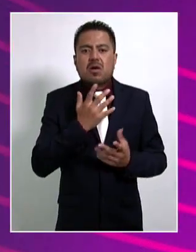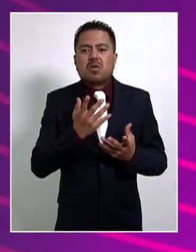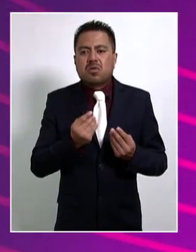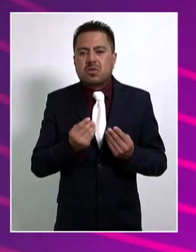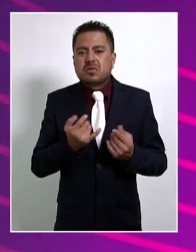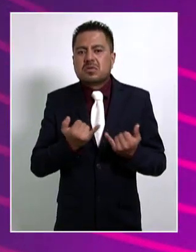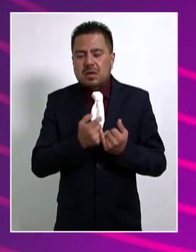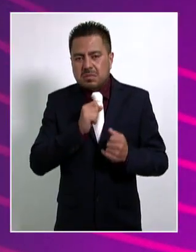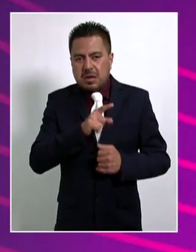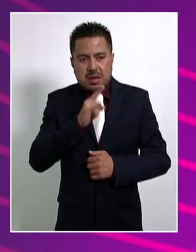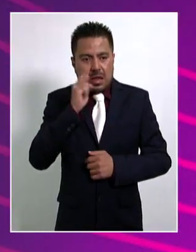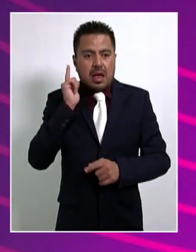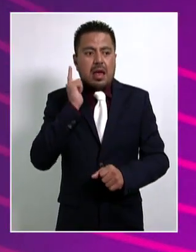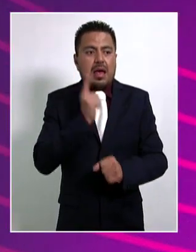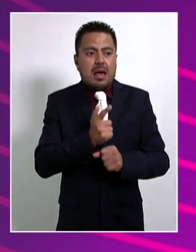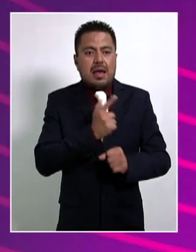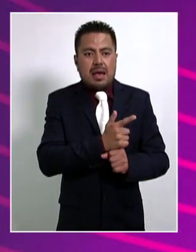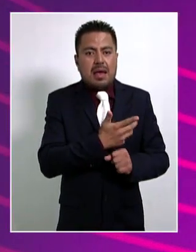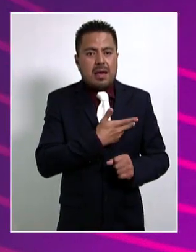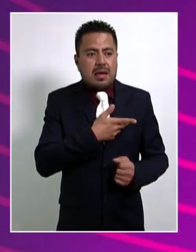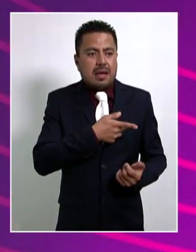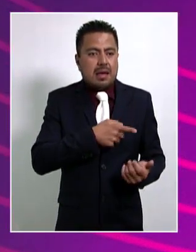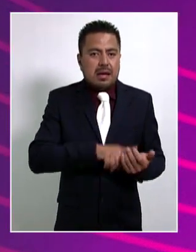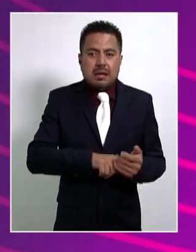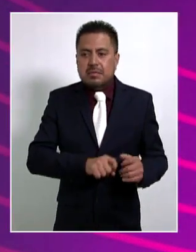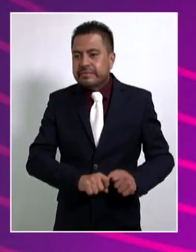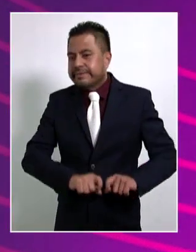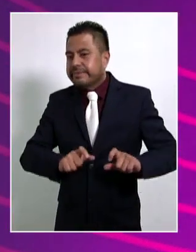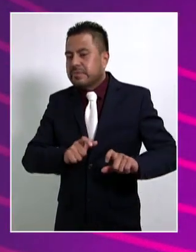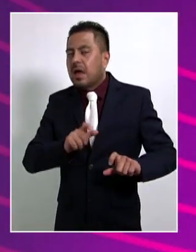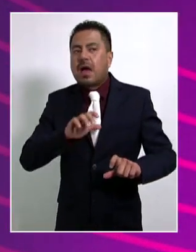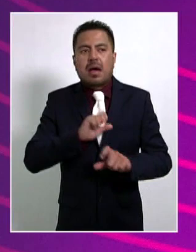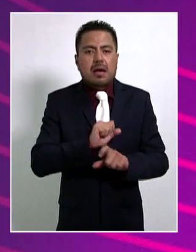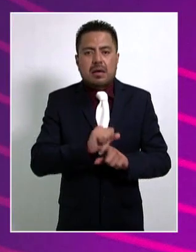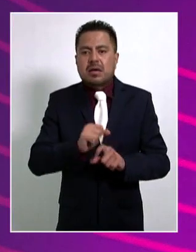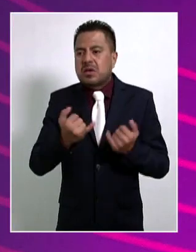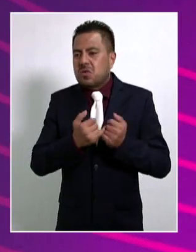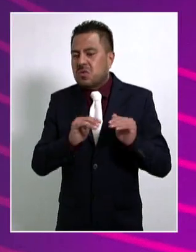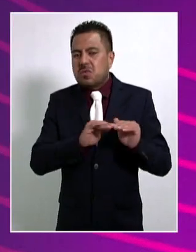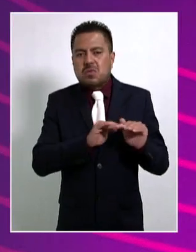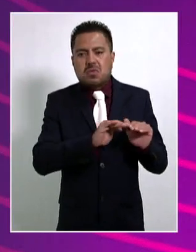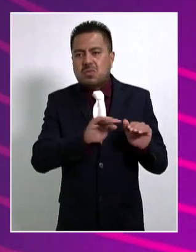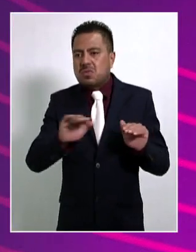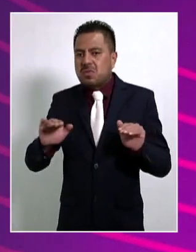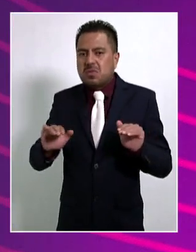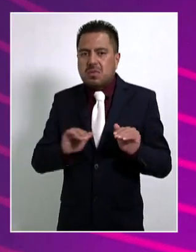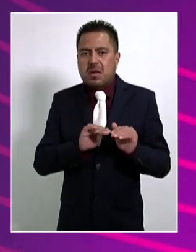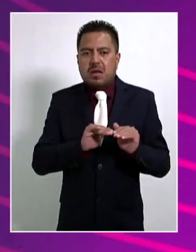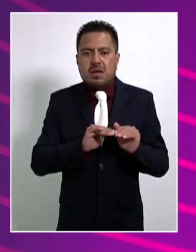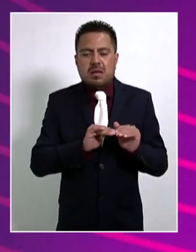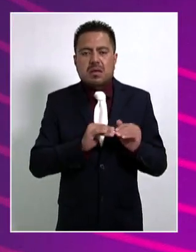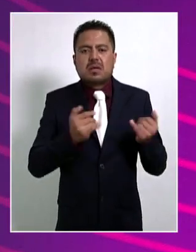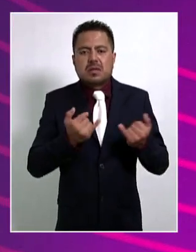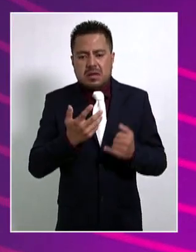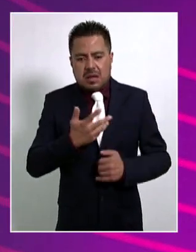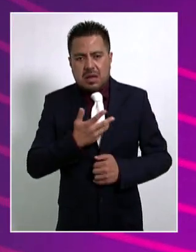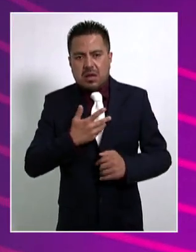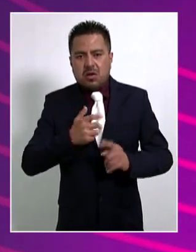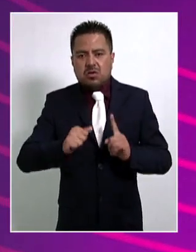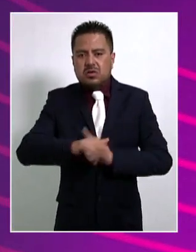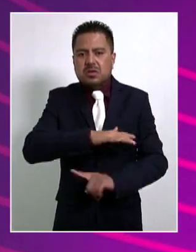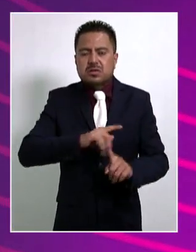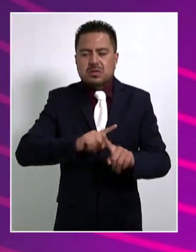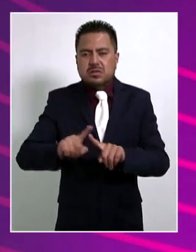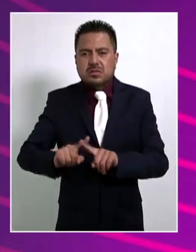de una visibilidad. Entonces, podría decir que es por igual y tenemos contextos muy